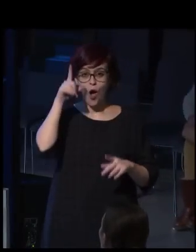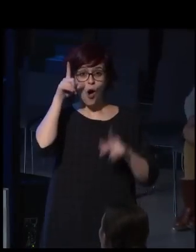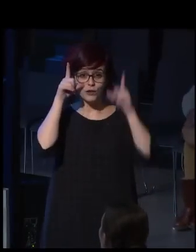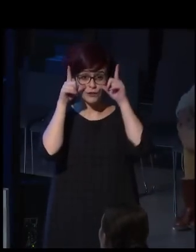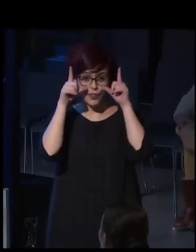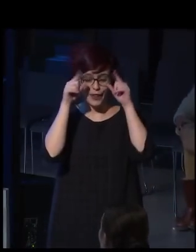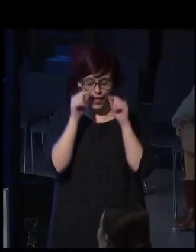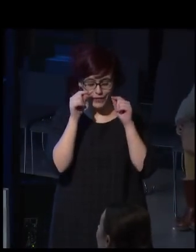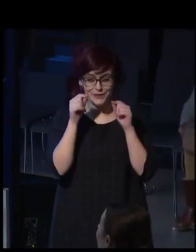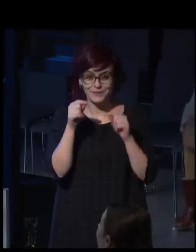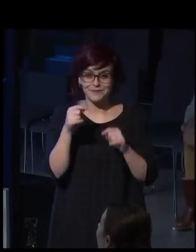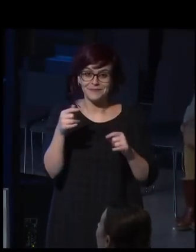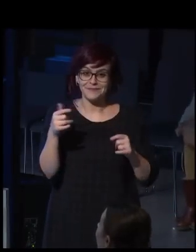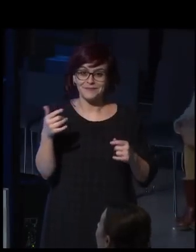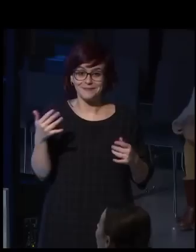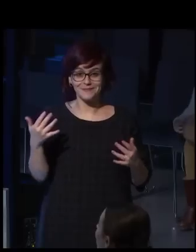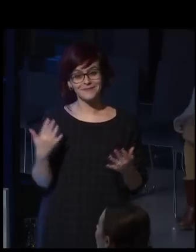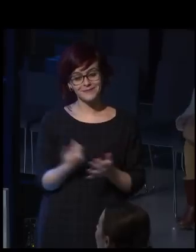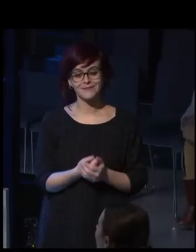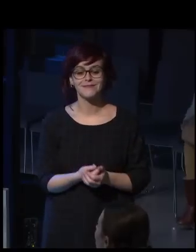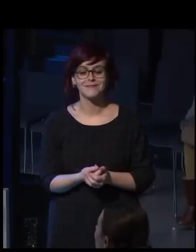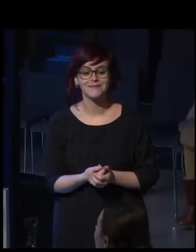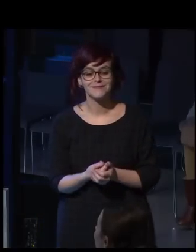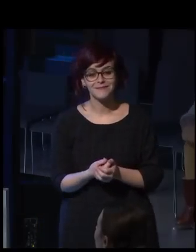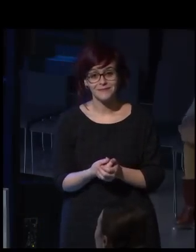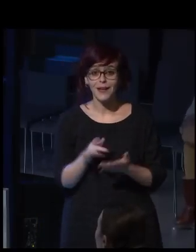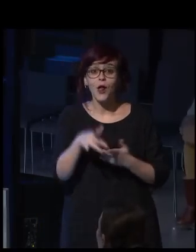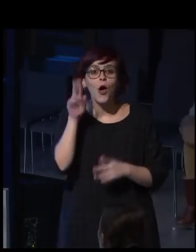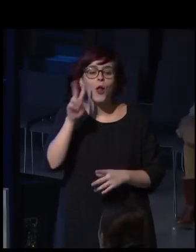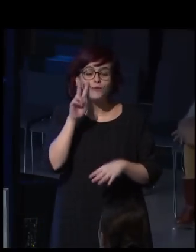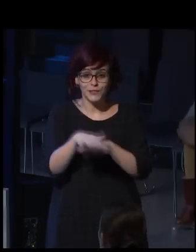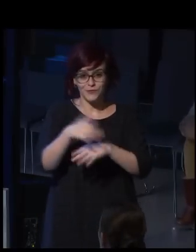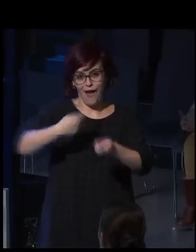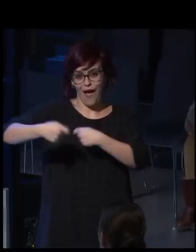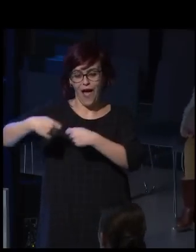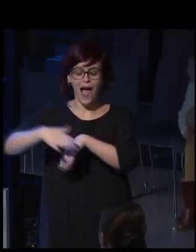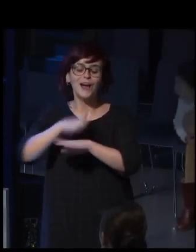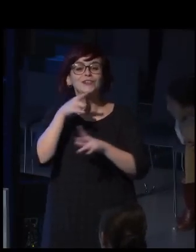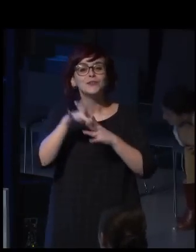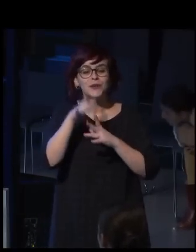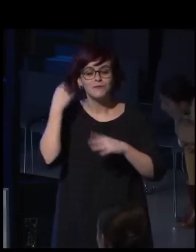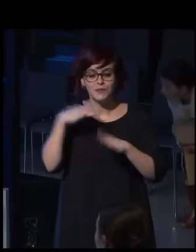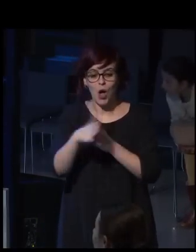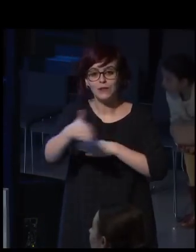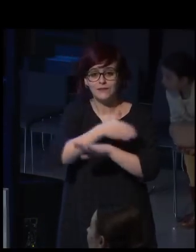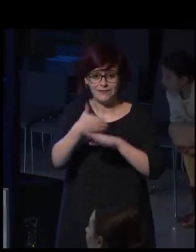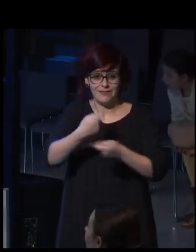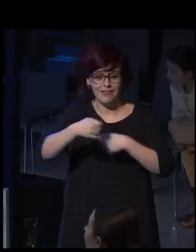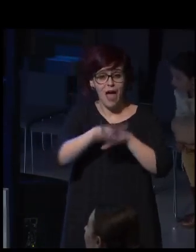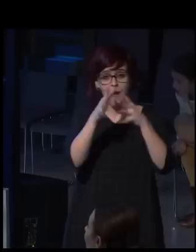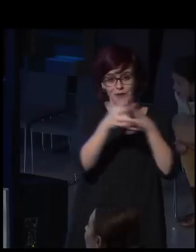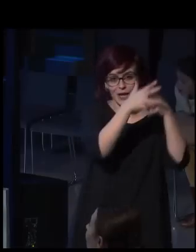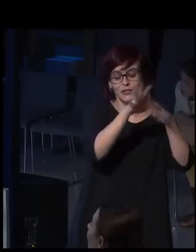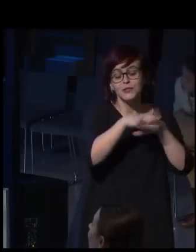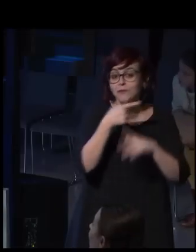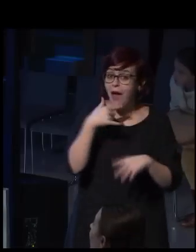Igual, no sé si... Esto yo juro que lo vi en una Rolling Stone americana. Y bueno, pues en Laserdisc la cosa no terminó